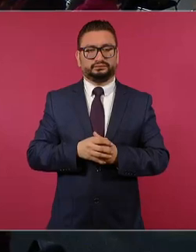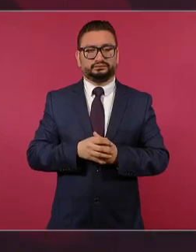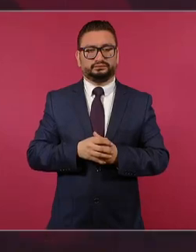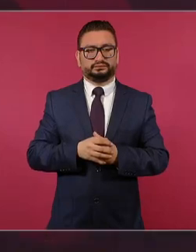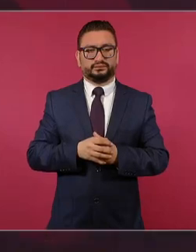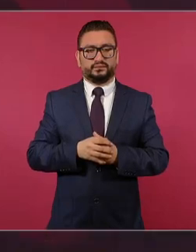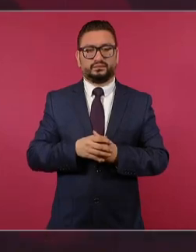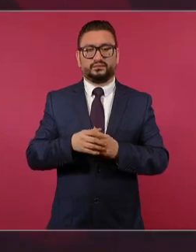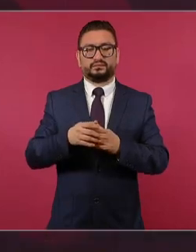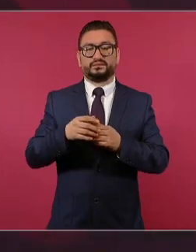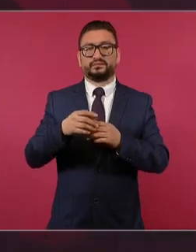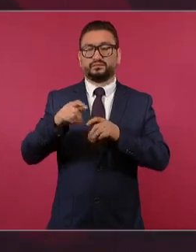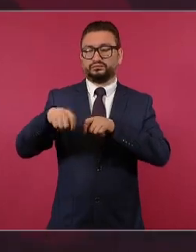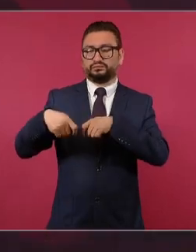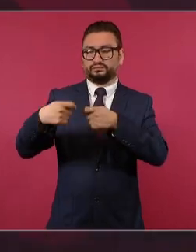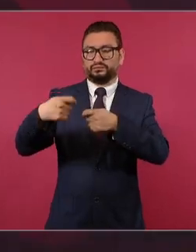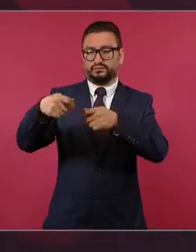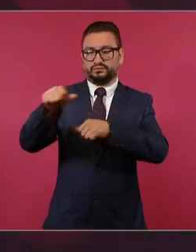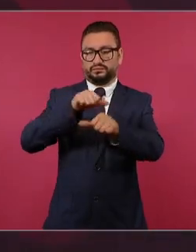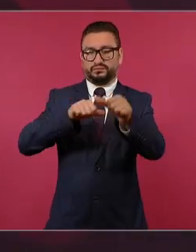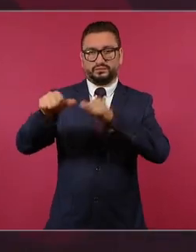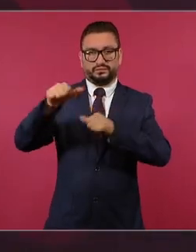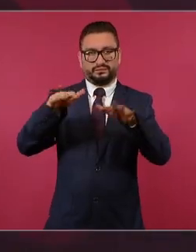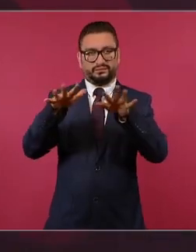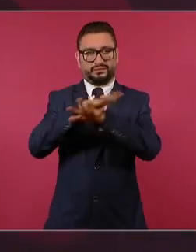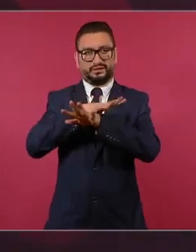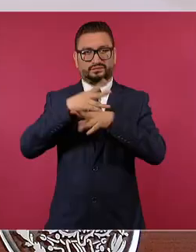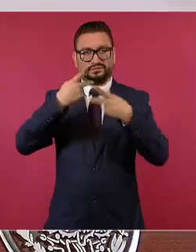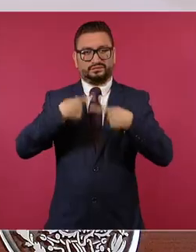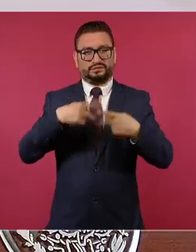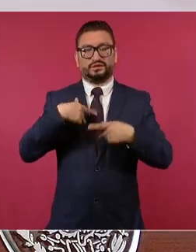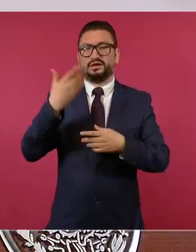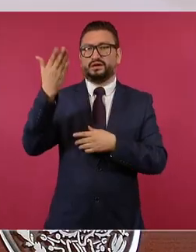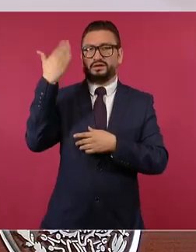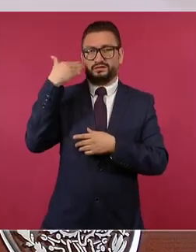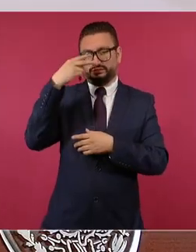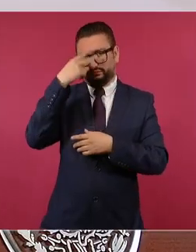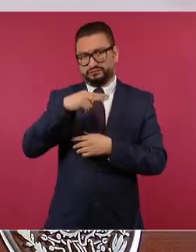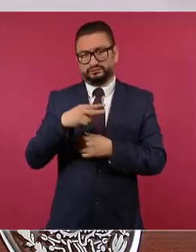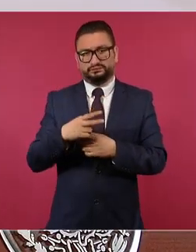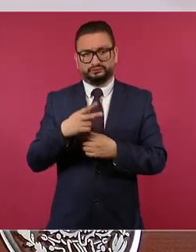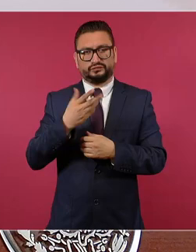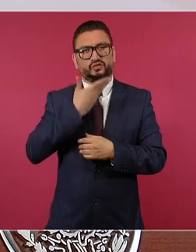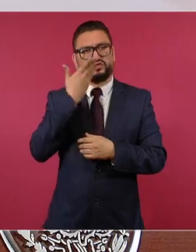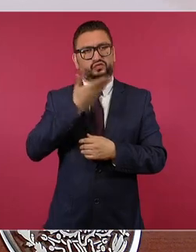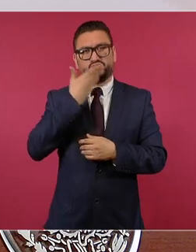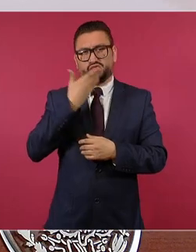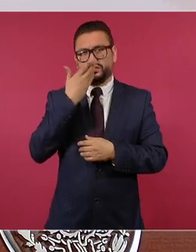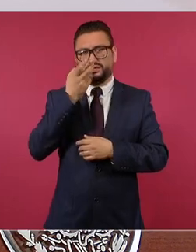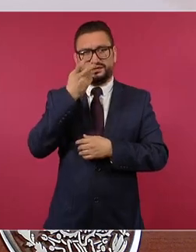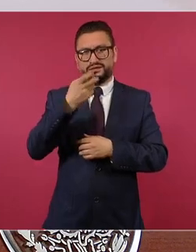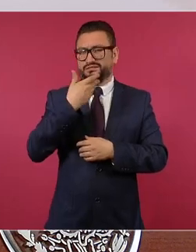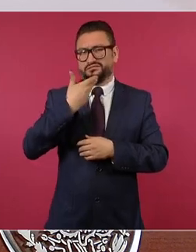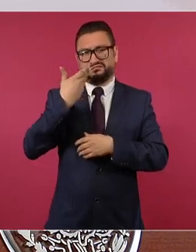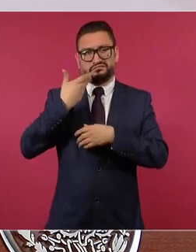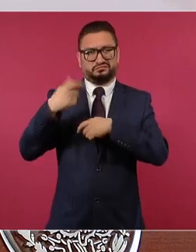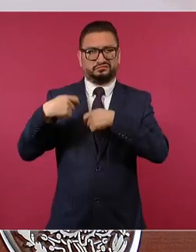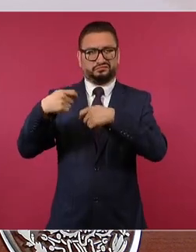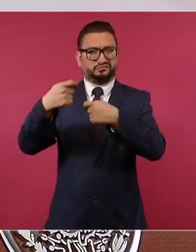el relevo generacional. Antes, en México había esa muy buena tradición